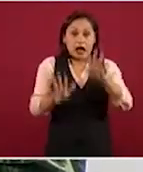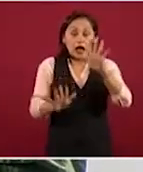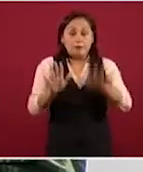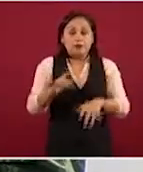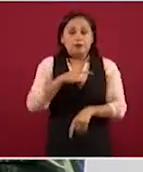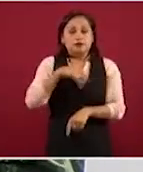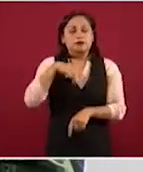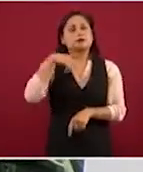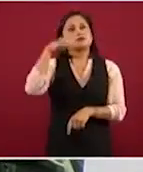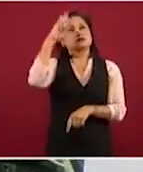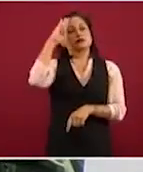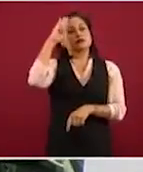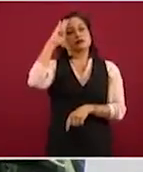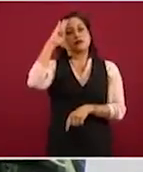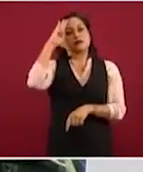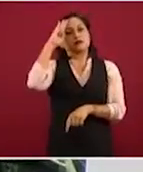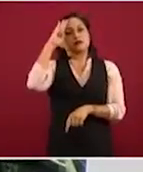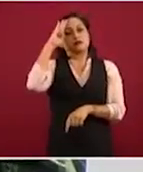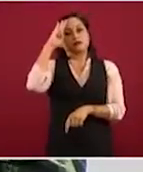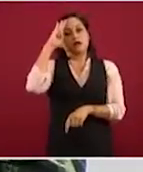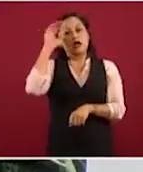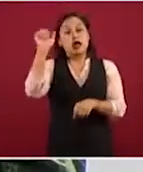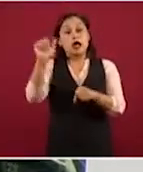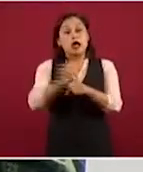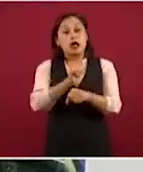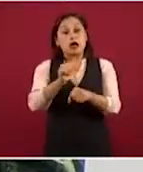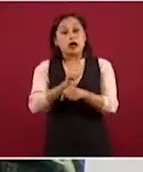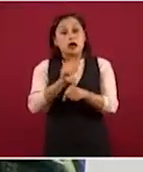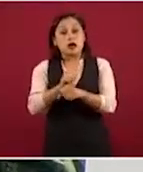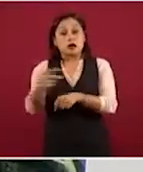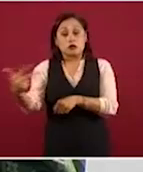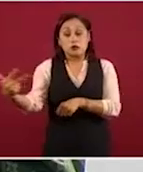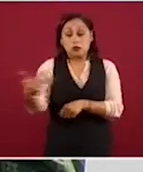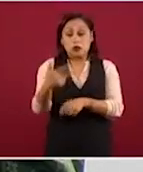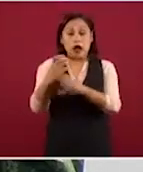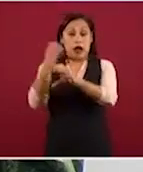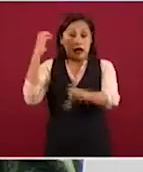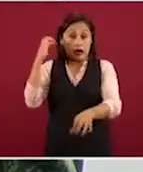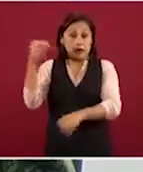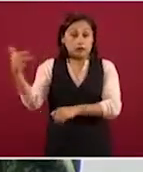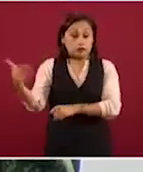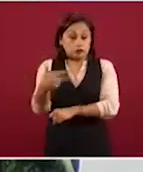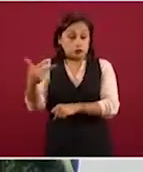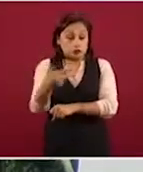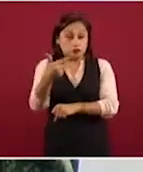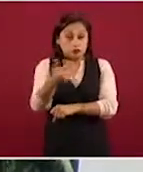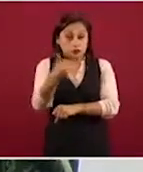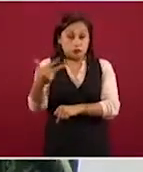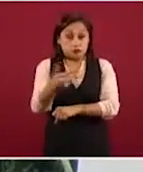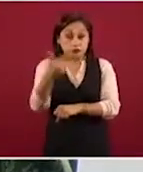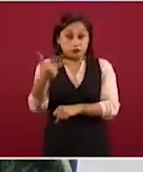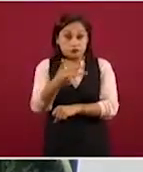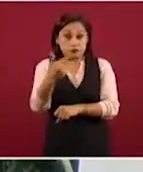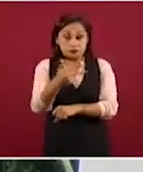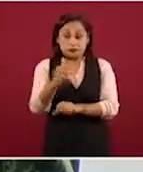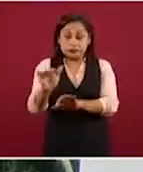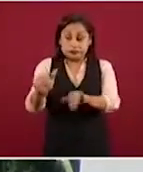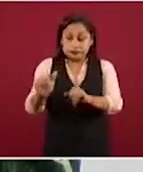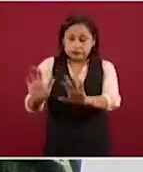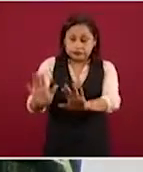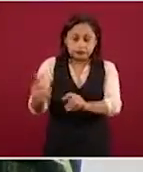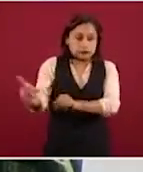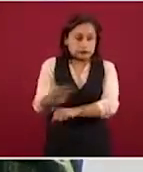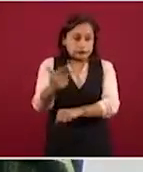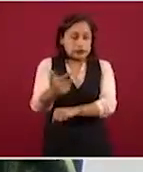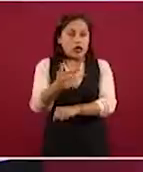revisar de mayor o una mayor cantidad de trailers, hemos llegado a hacer colas de 12 kilómetros.